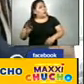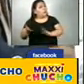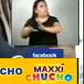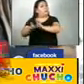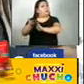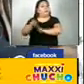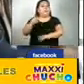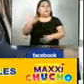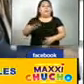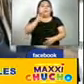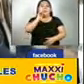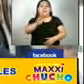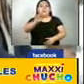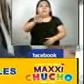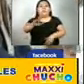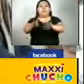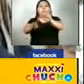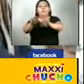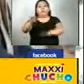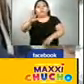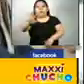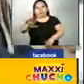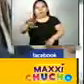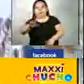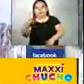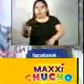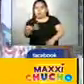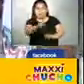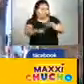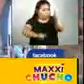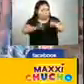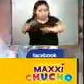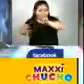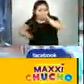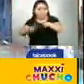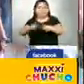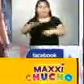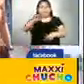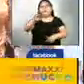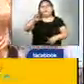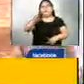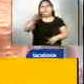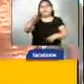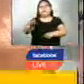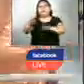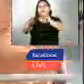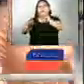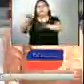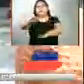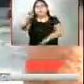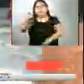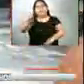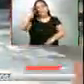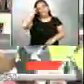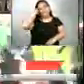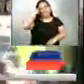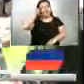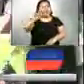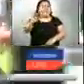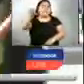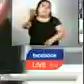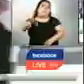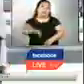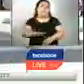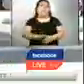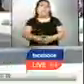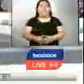el 36.5% de los encuestados, mientras que un 30.6% considera que empeoró,